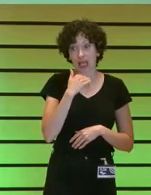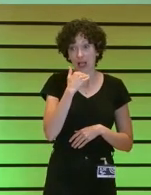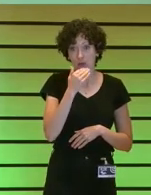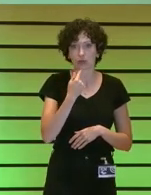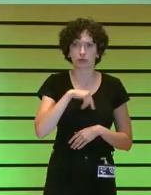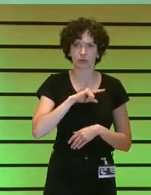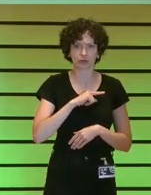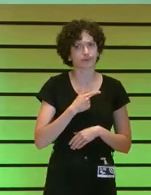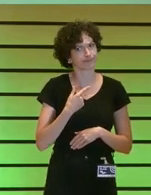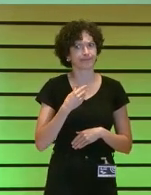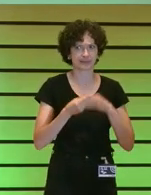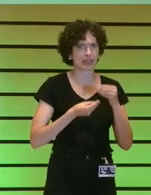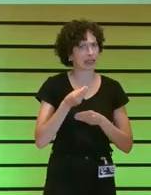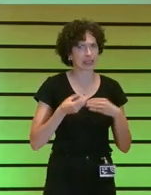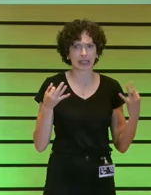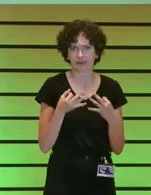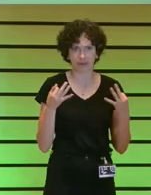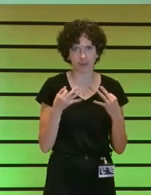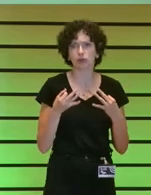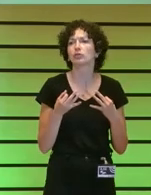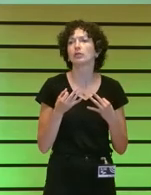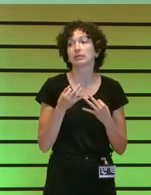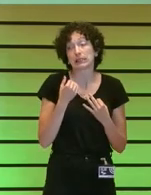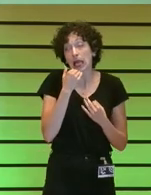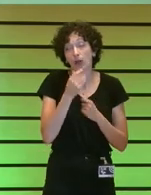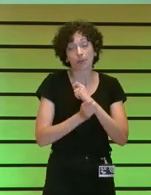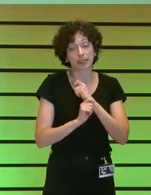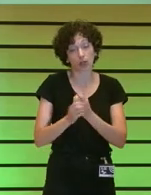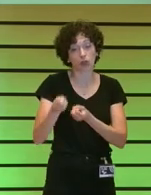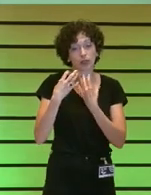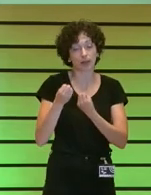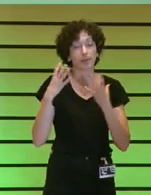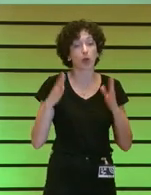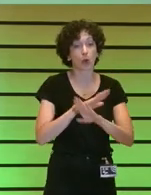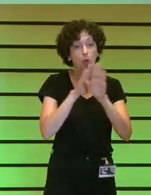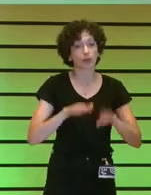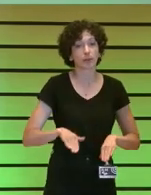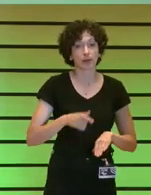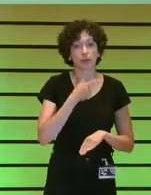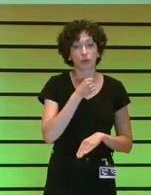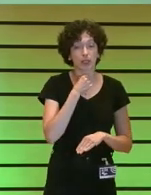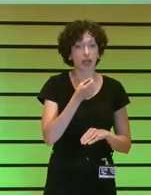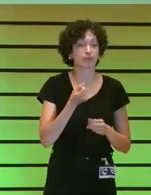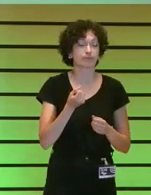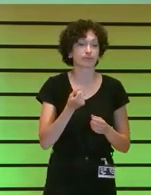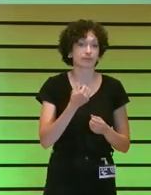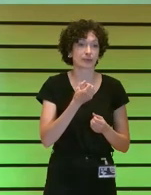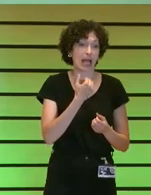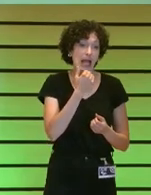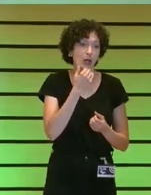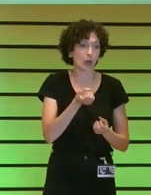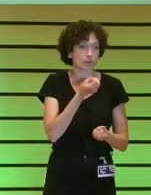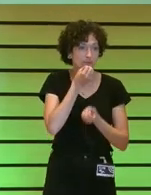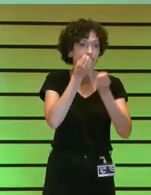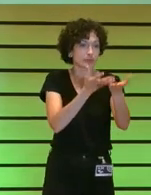que abordar y nos has dado pistas para ello sí que me gustaría finalizar con un mensaje un último mensaje un titular que nos